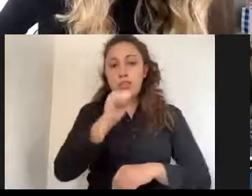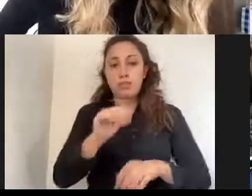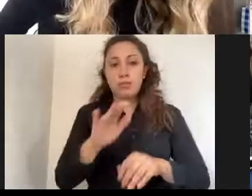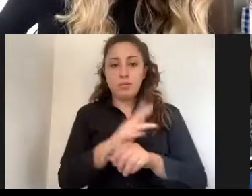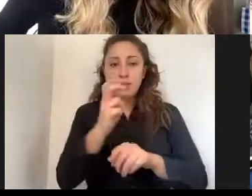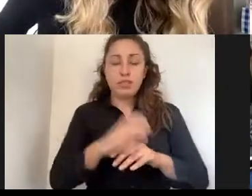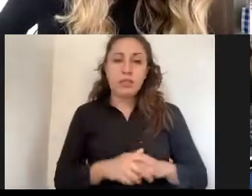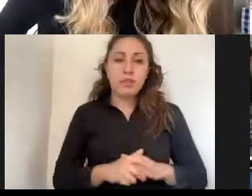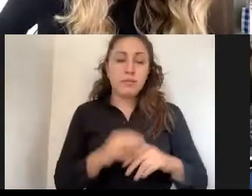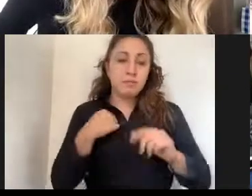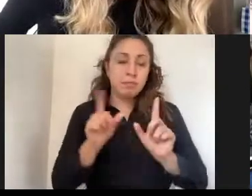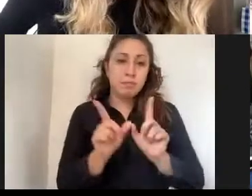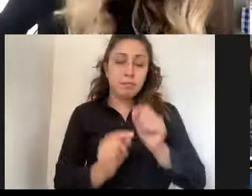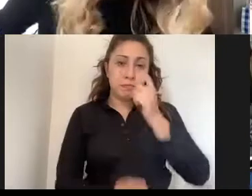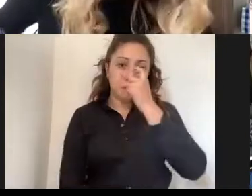¿Y es cuánto?